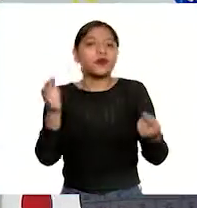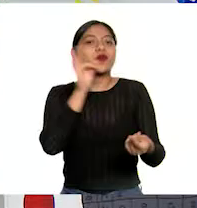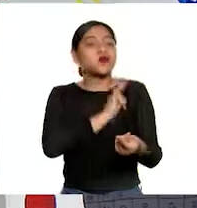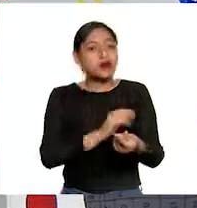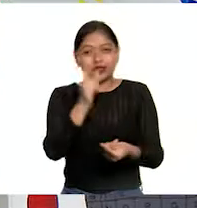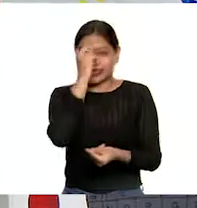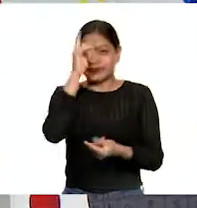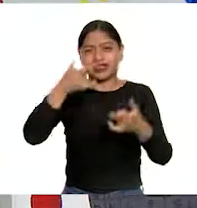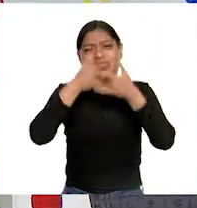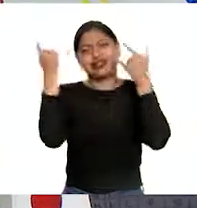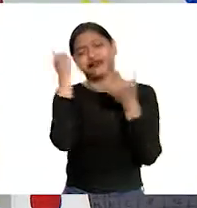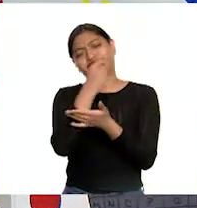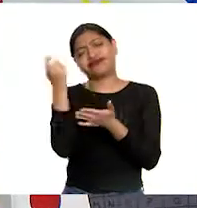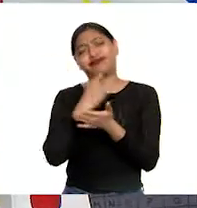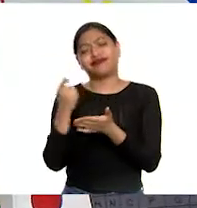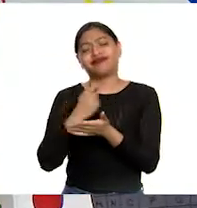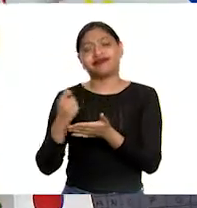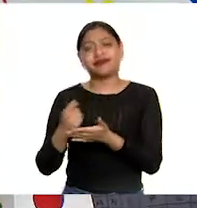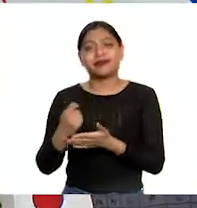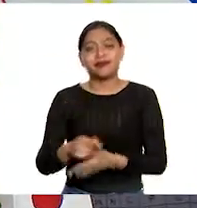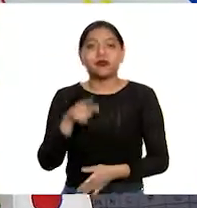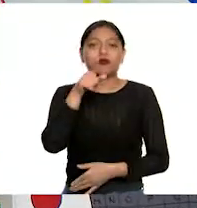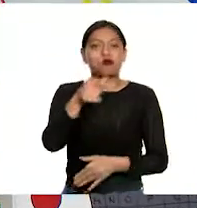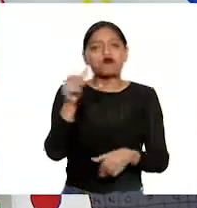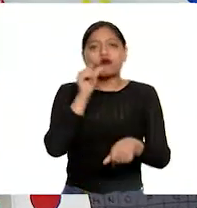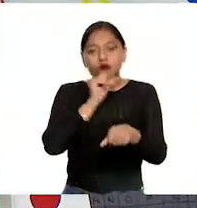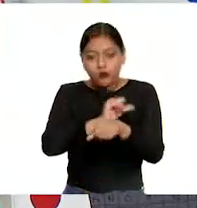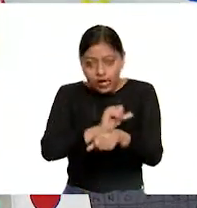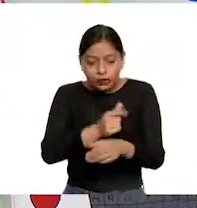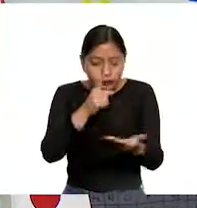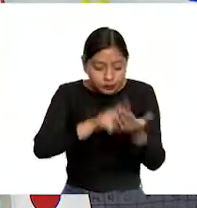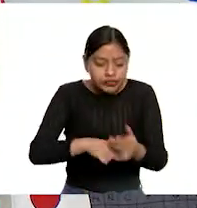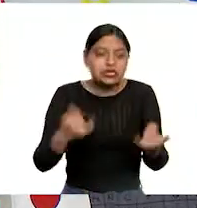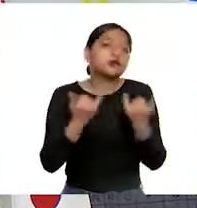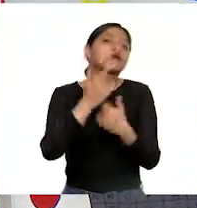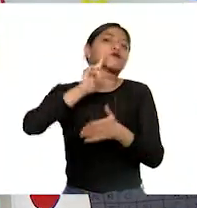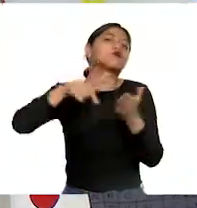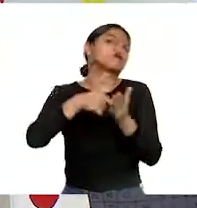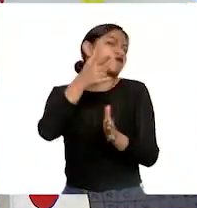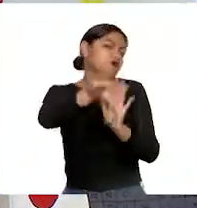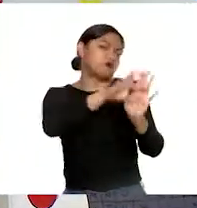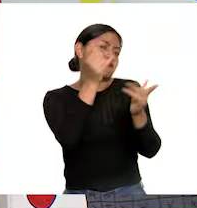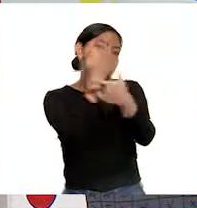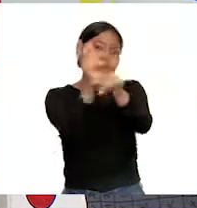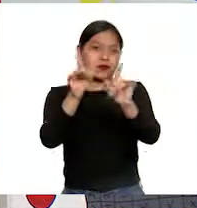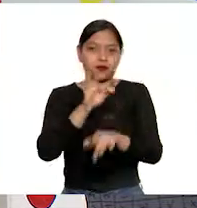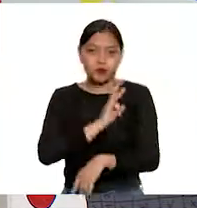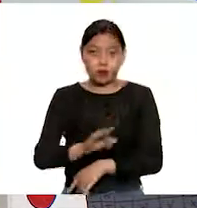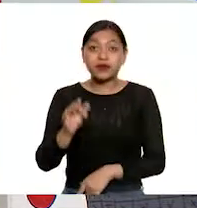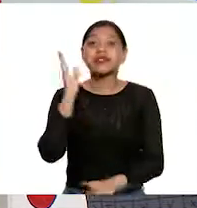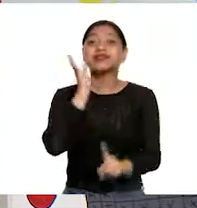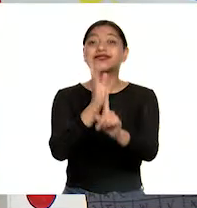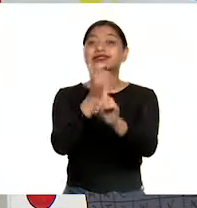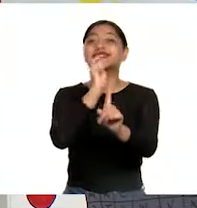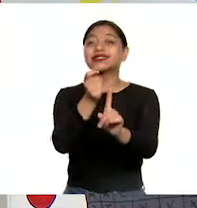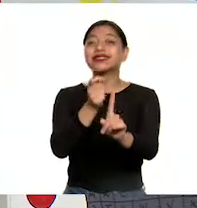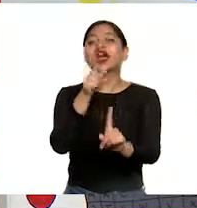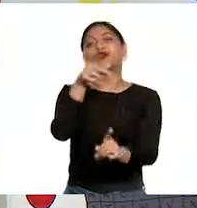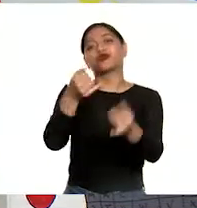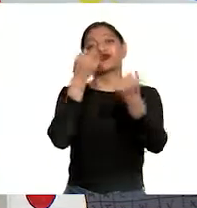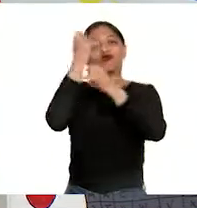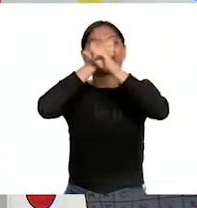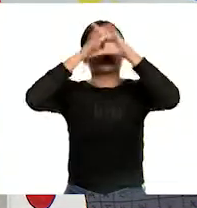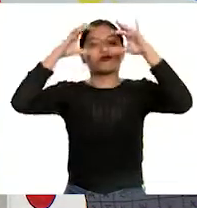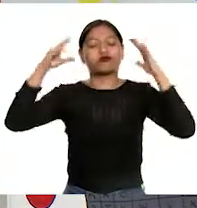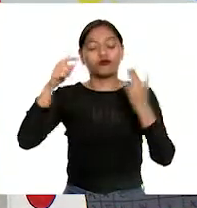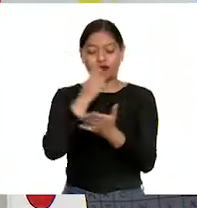inventar todas las historias que se les ocurran con los distintos personajes en los lugares que ellos quieran. El chiste es utilizar su